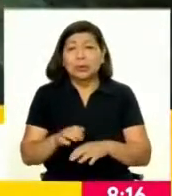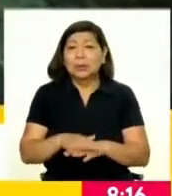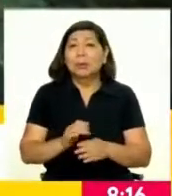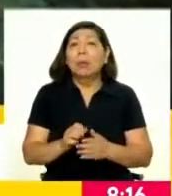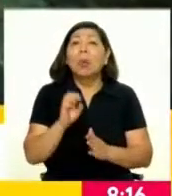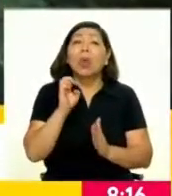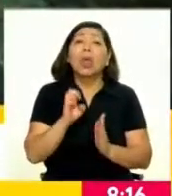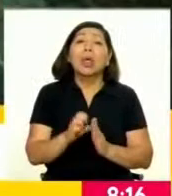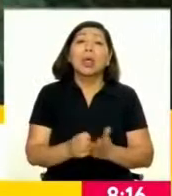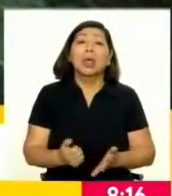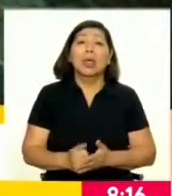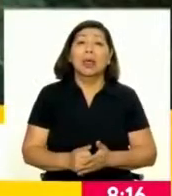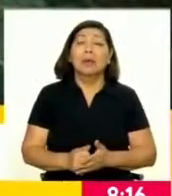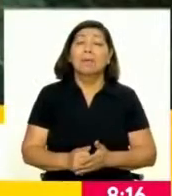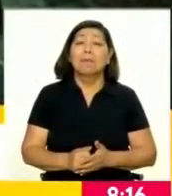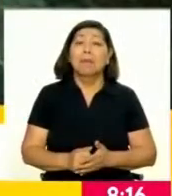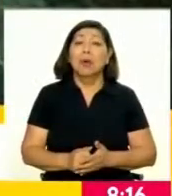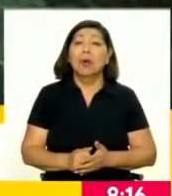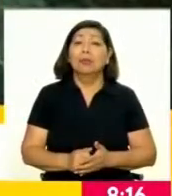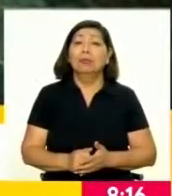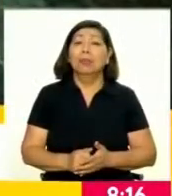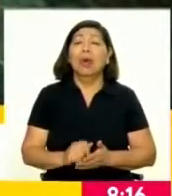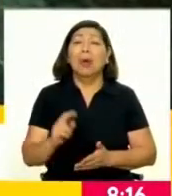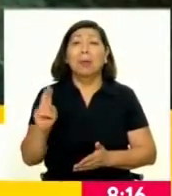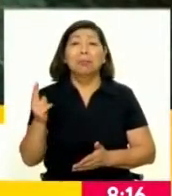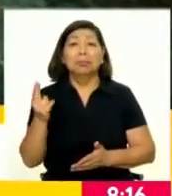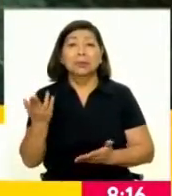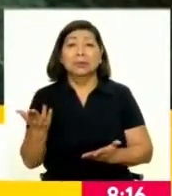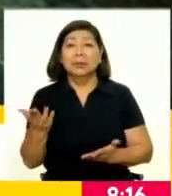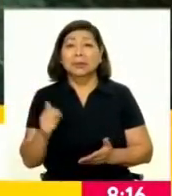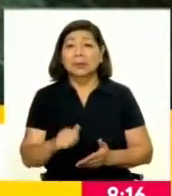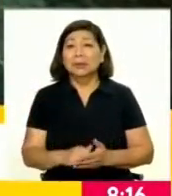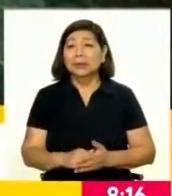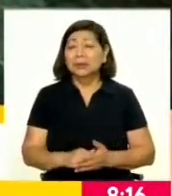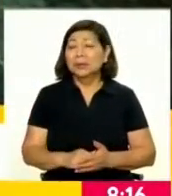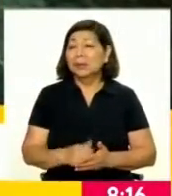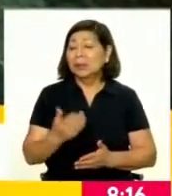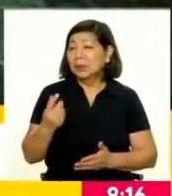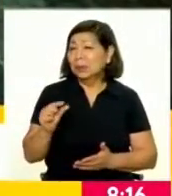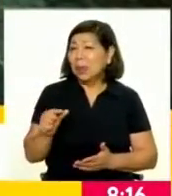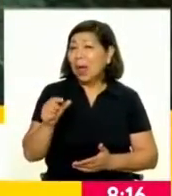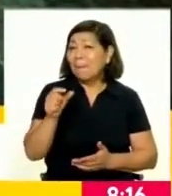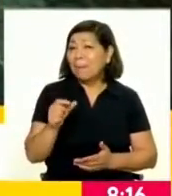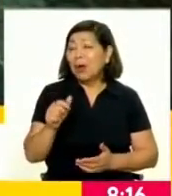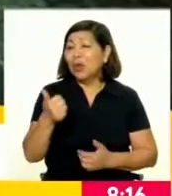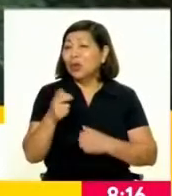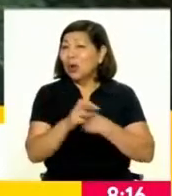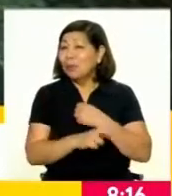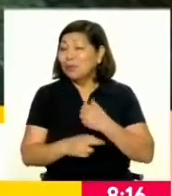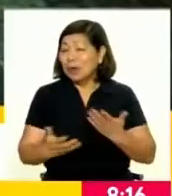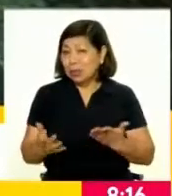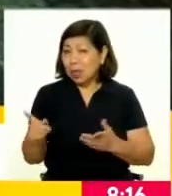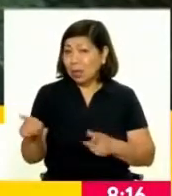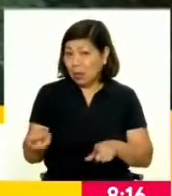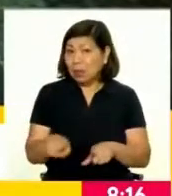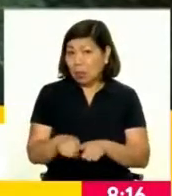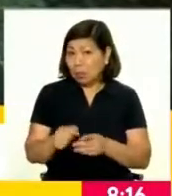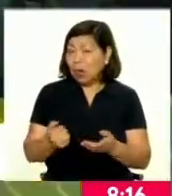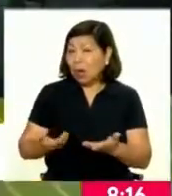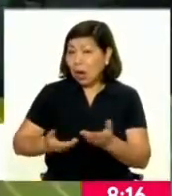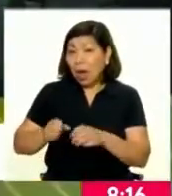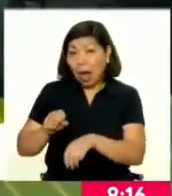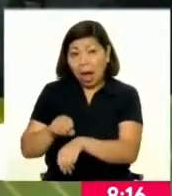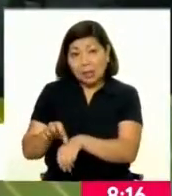el caso, por ejemplo, uno ve actos delincuenciales, recientemente es donde hay ciudadanos extranjeros, ellos también reciben